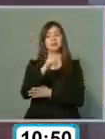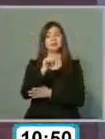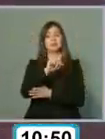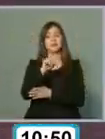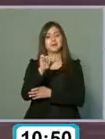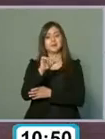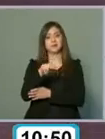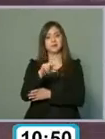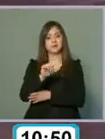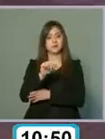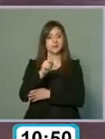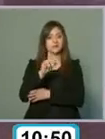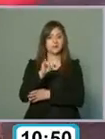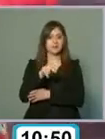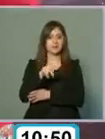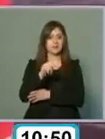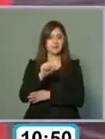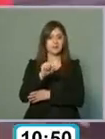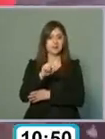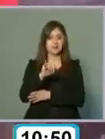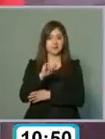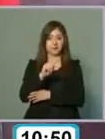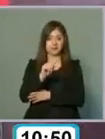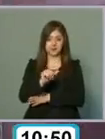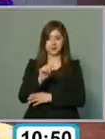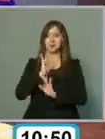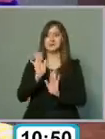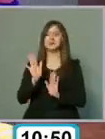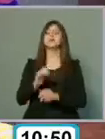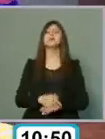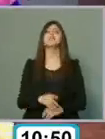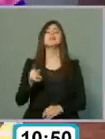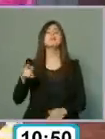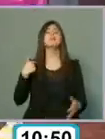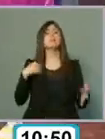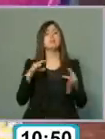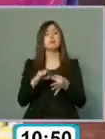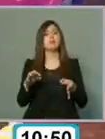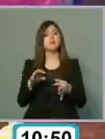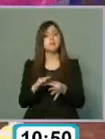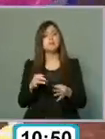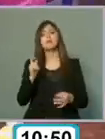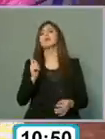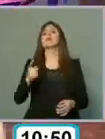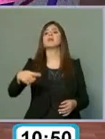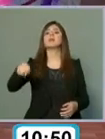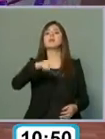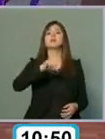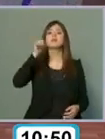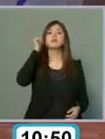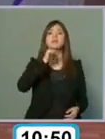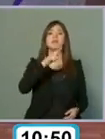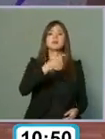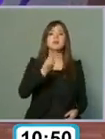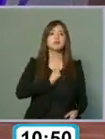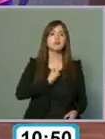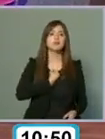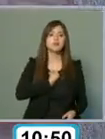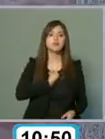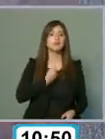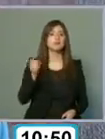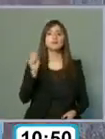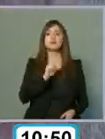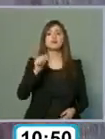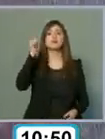gallina pintadita. Muy bien. Y ahora sí, pues estamos platicando detrás de bambalinas que no se aguanta la gallina, ¿verdad? No, ya